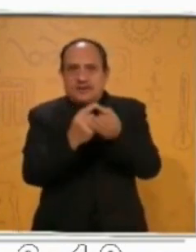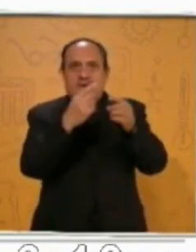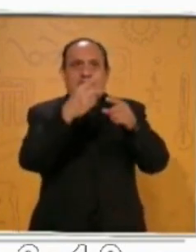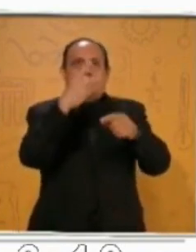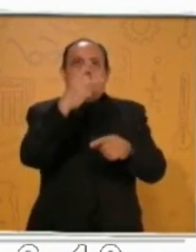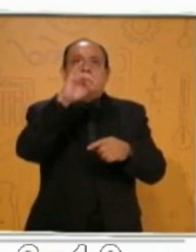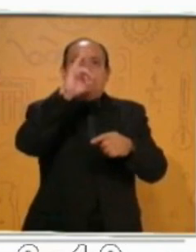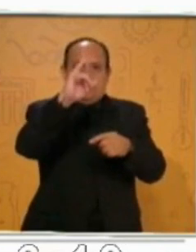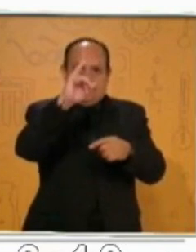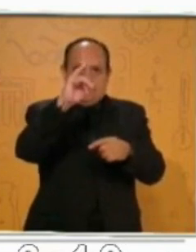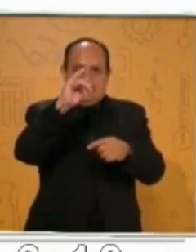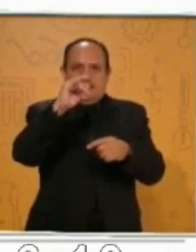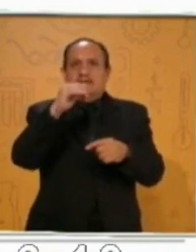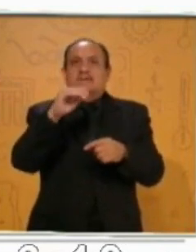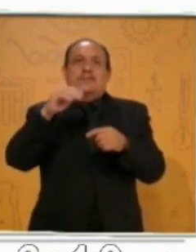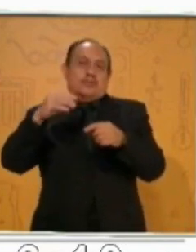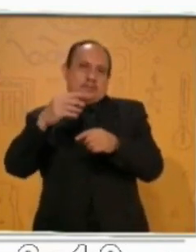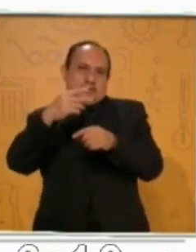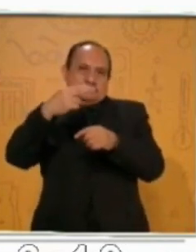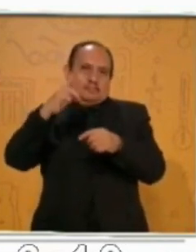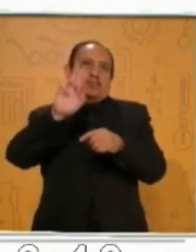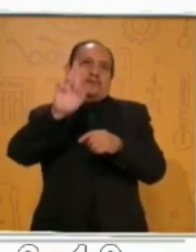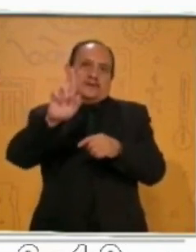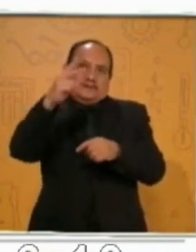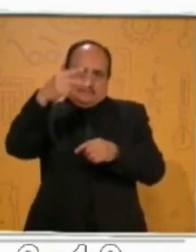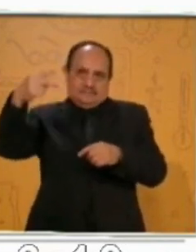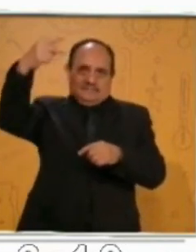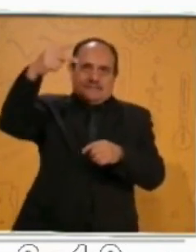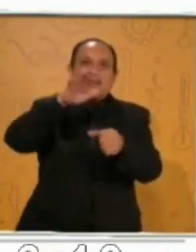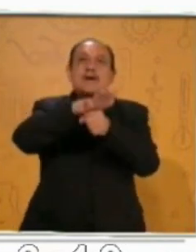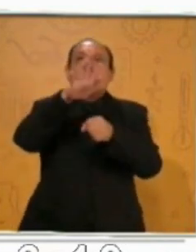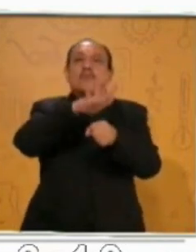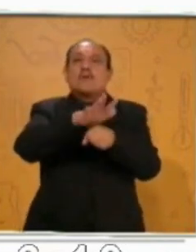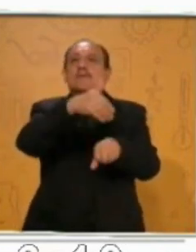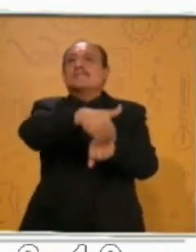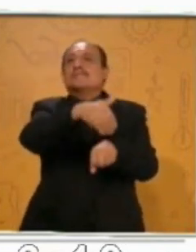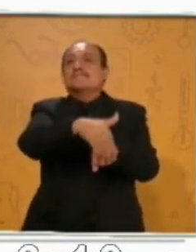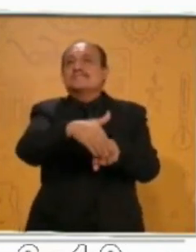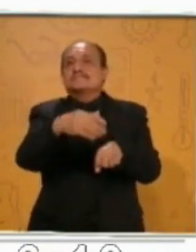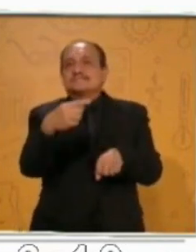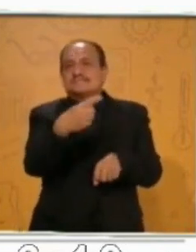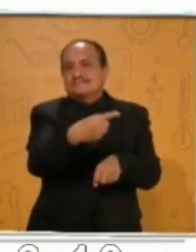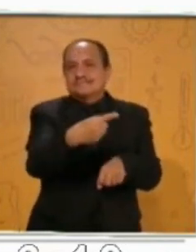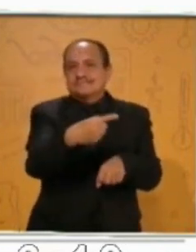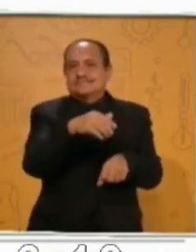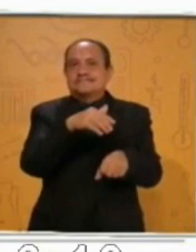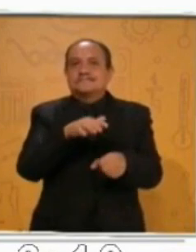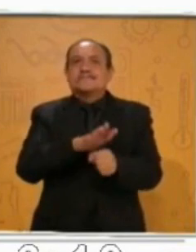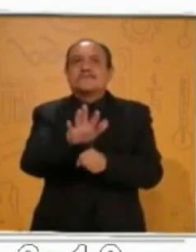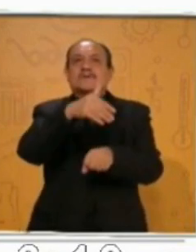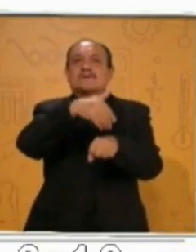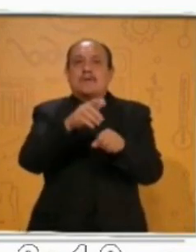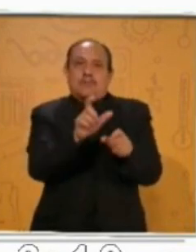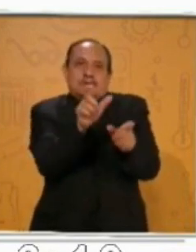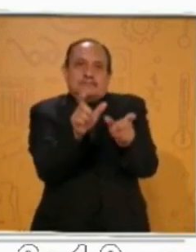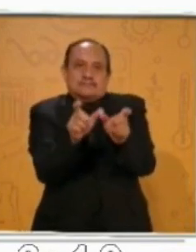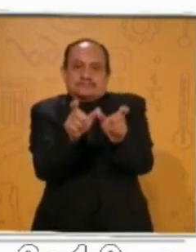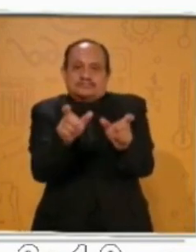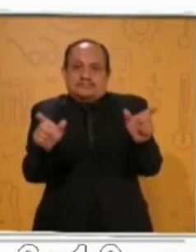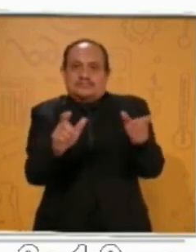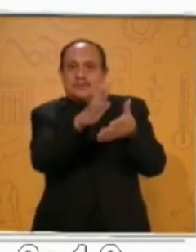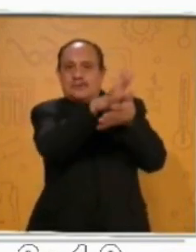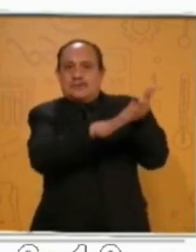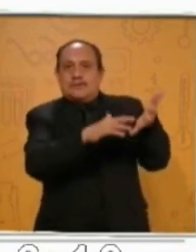al cuadrado. Pi por radio al cuadrado, ¿a cuál de esas 3 cantidades, a cuál de esas 3 casillas corresponde?